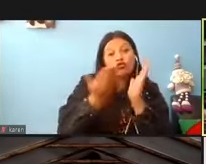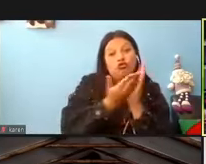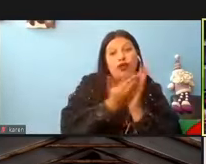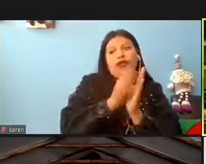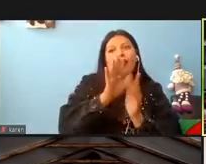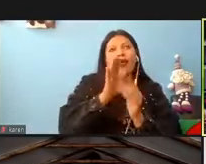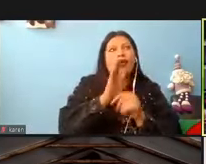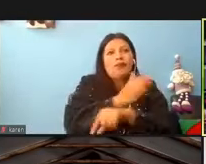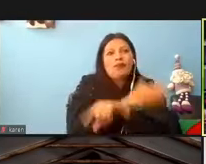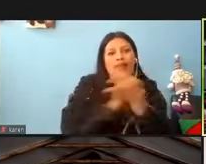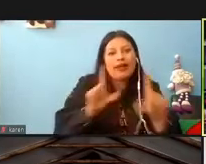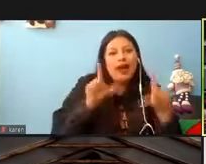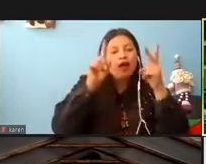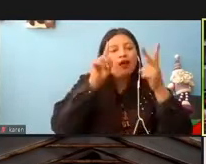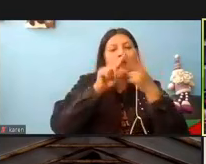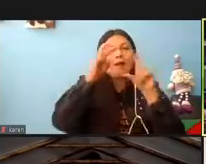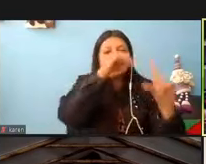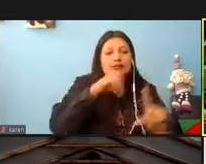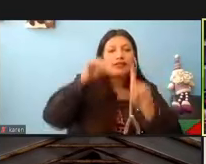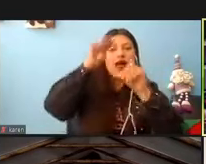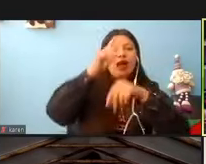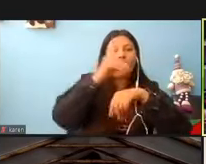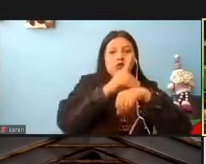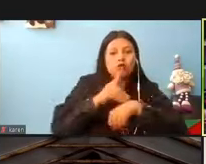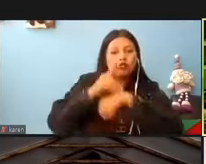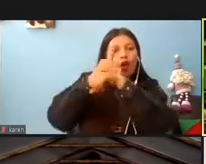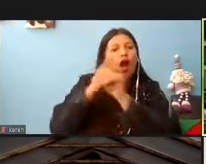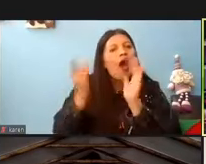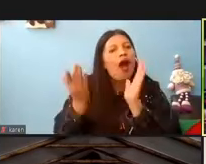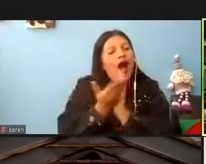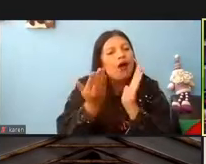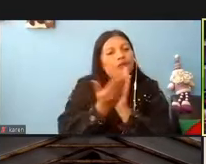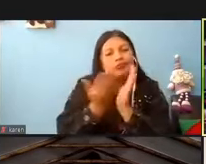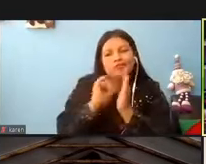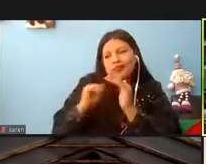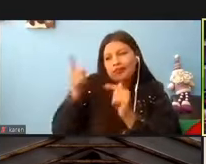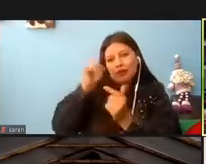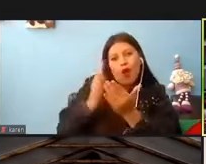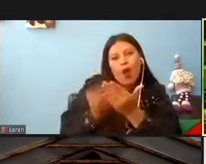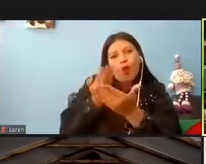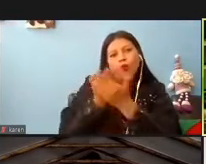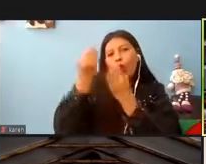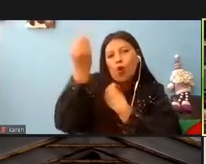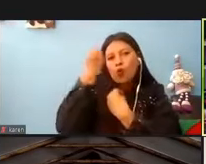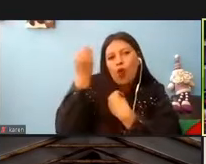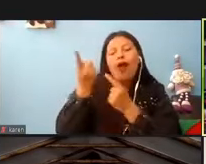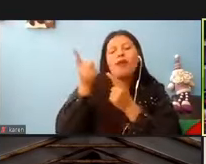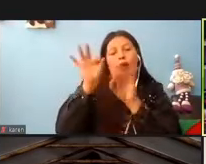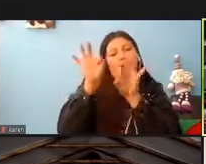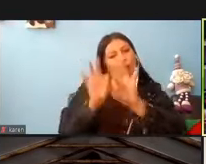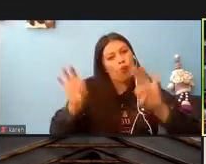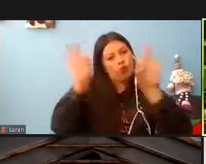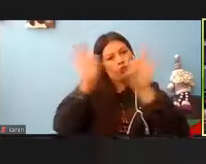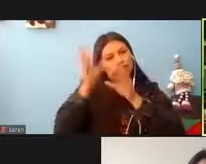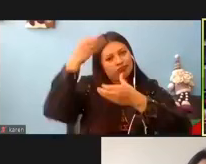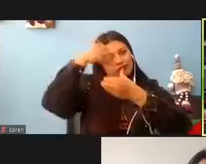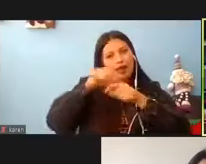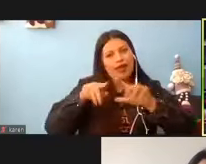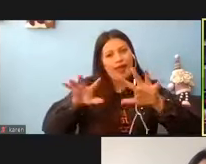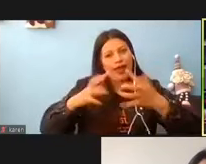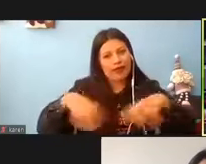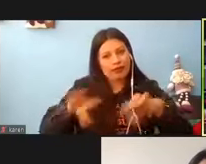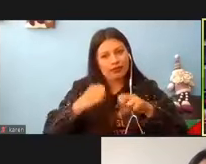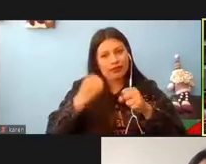doctorado, articulados con sus trabajos y en el marco de sus apuestas también formativas. Eso también hace parte de este